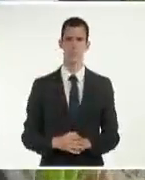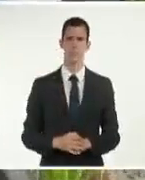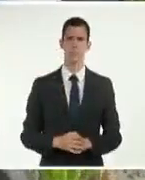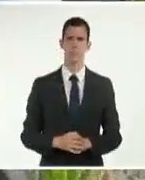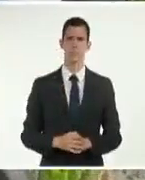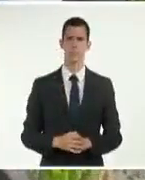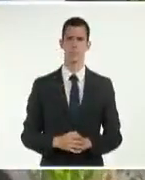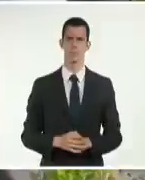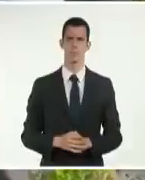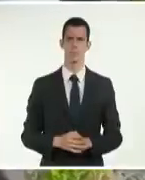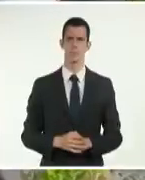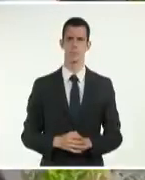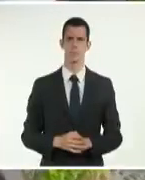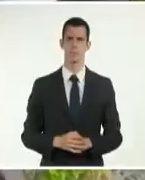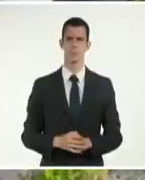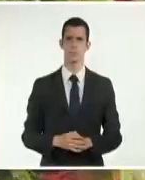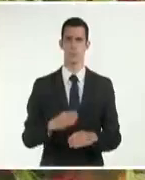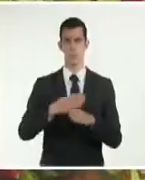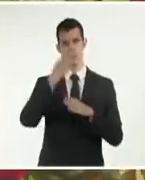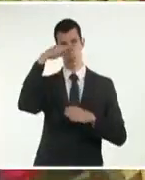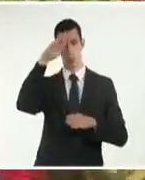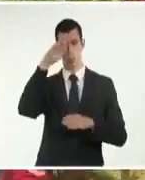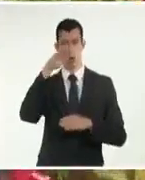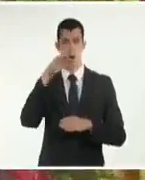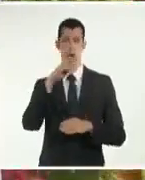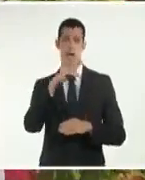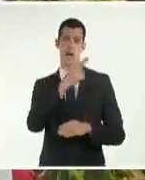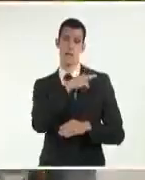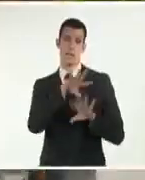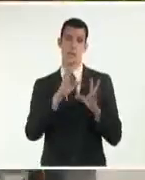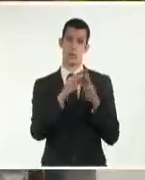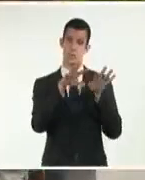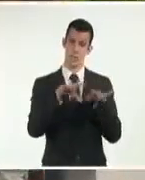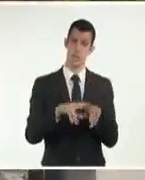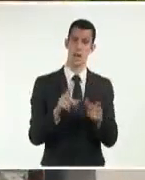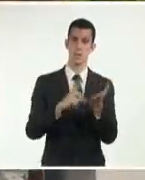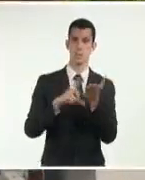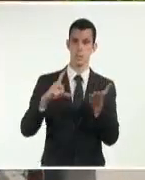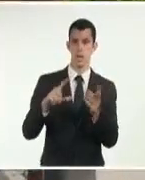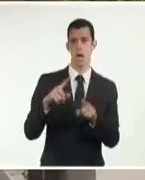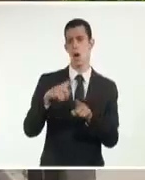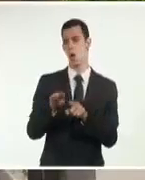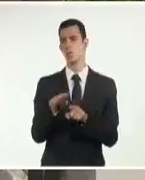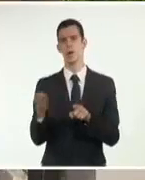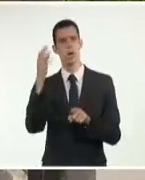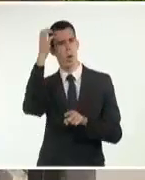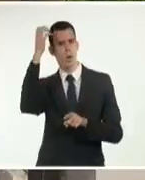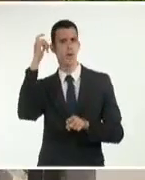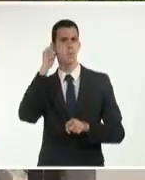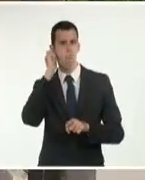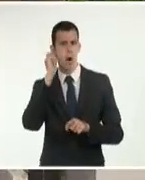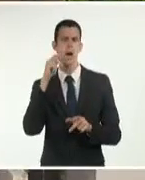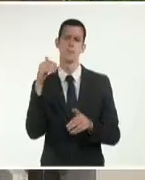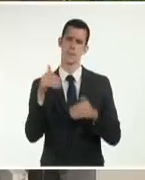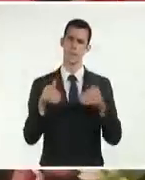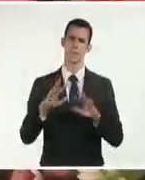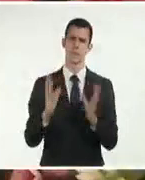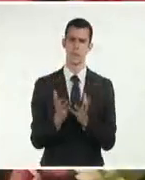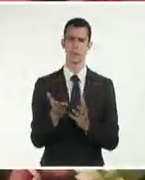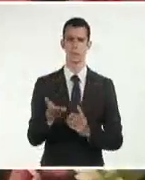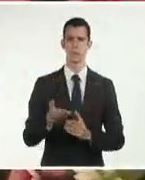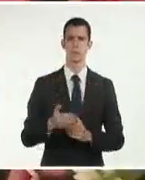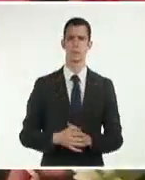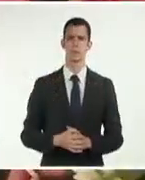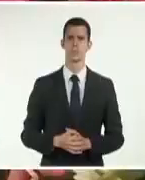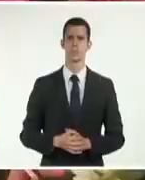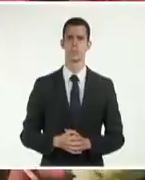primer secretario en la provincia, y Beatriz Johnson Urrutia, miembro del Consejo de Estado y gobernadora de Santiago de Cuba. A título del pueblo también llegó